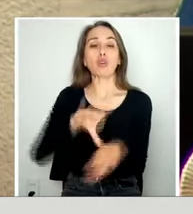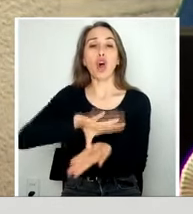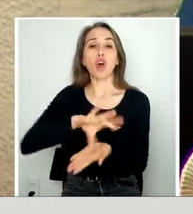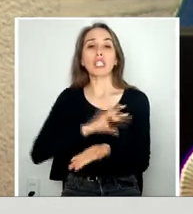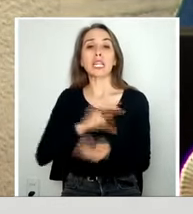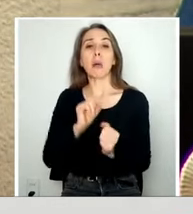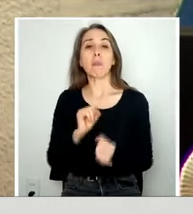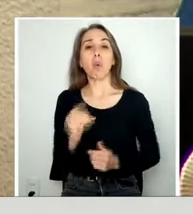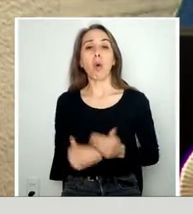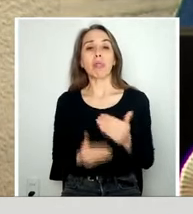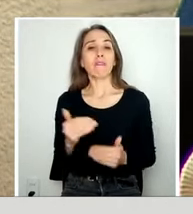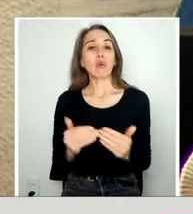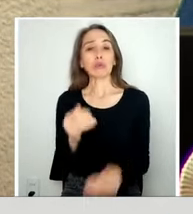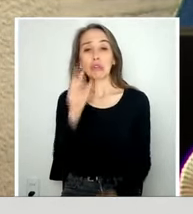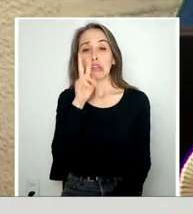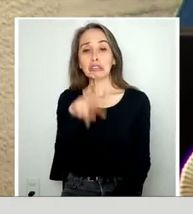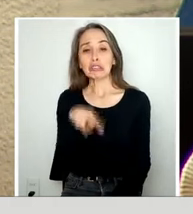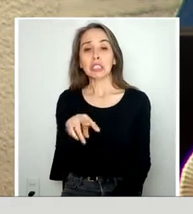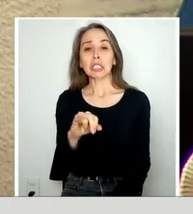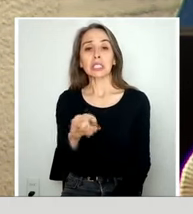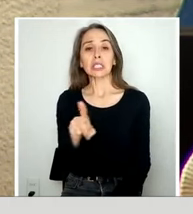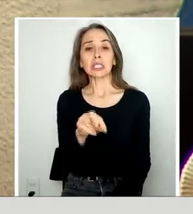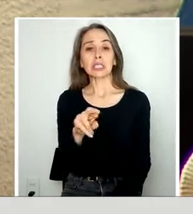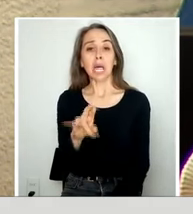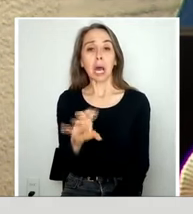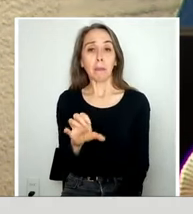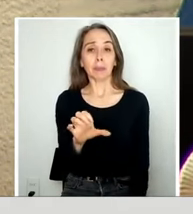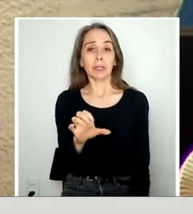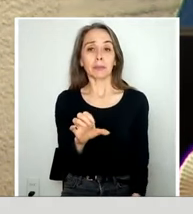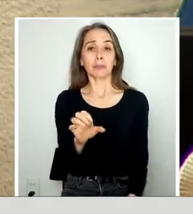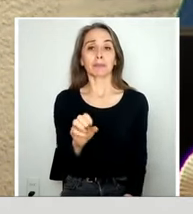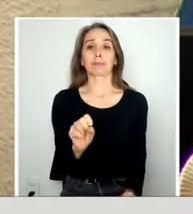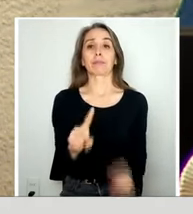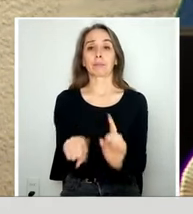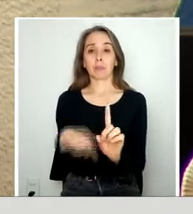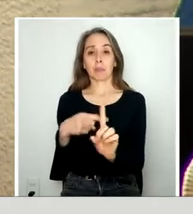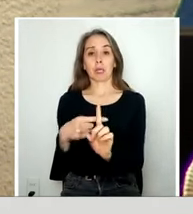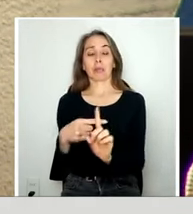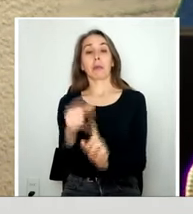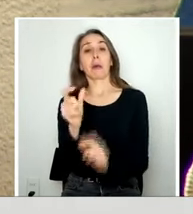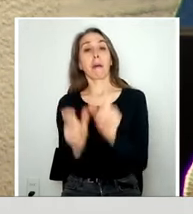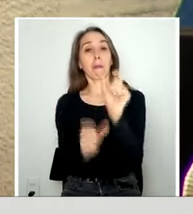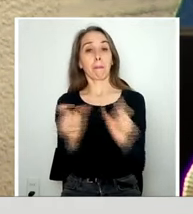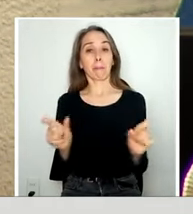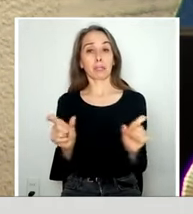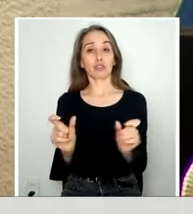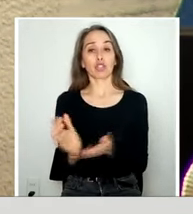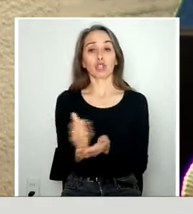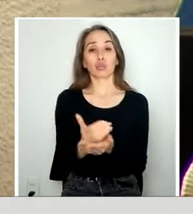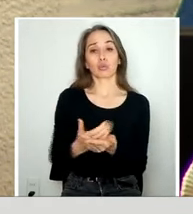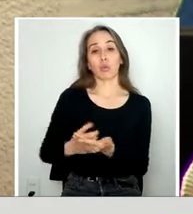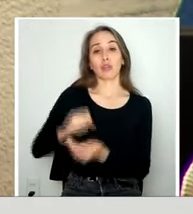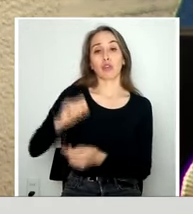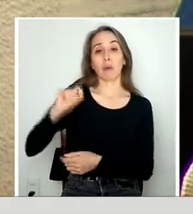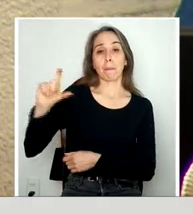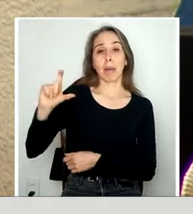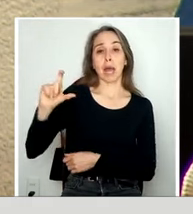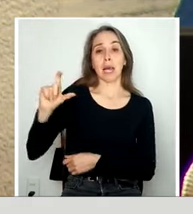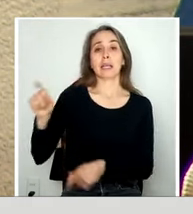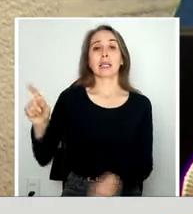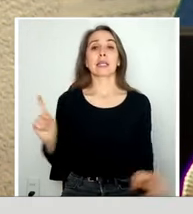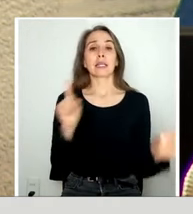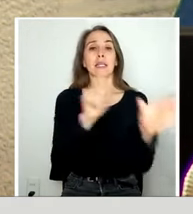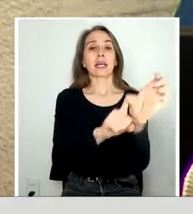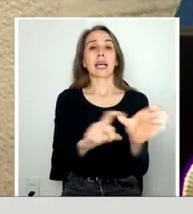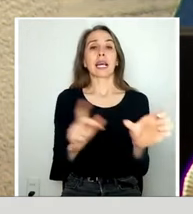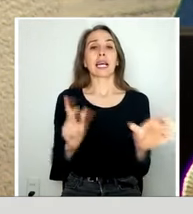cisapres y además las personas que ganan más son los clientes de las isapress o la